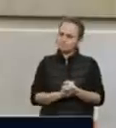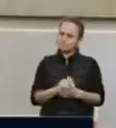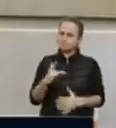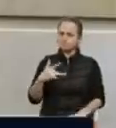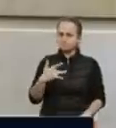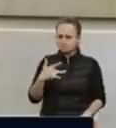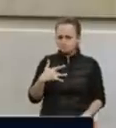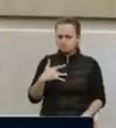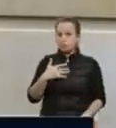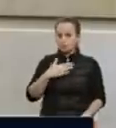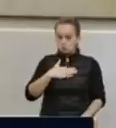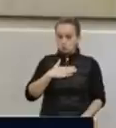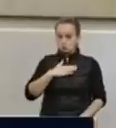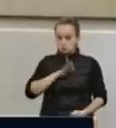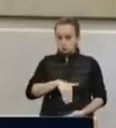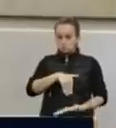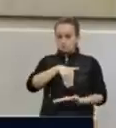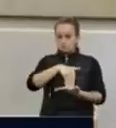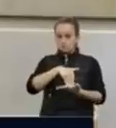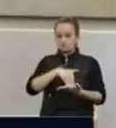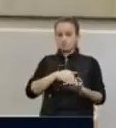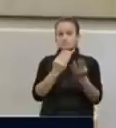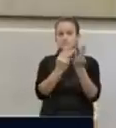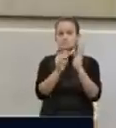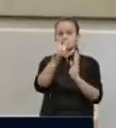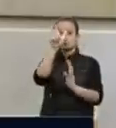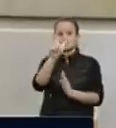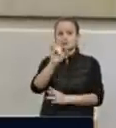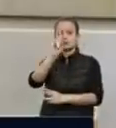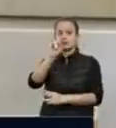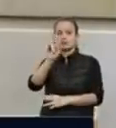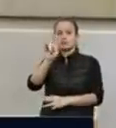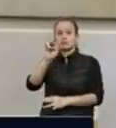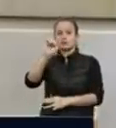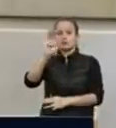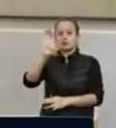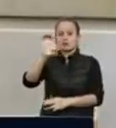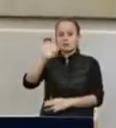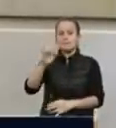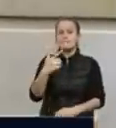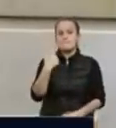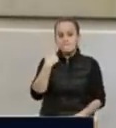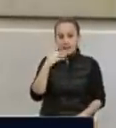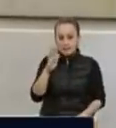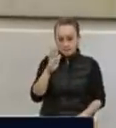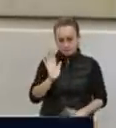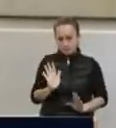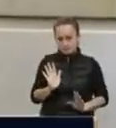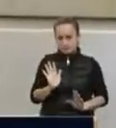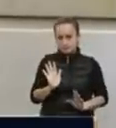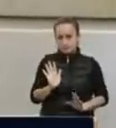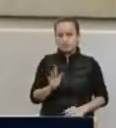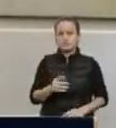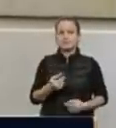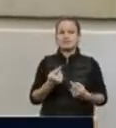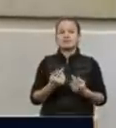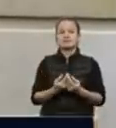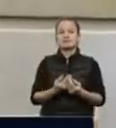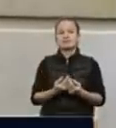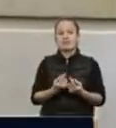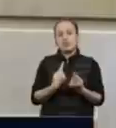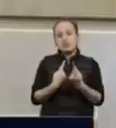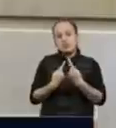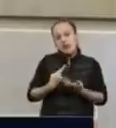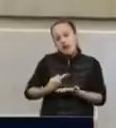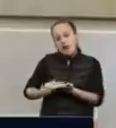y voy a tomar la palabra, senador Uribe, me parece que este ofrecimiento de un diálogo